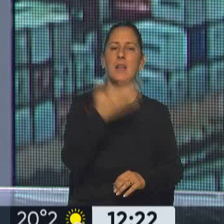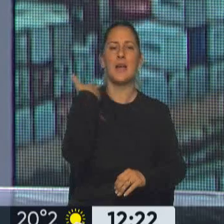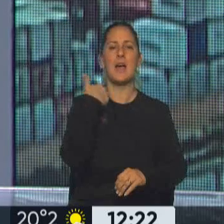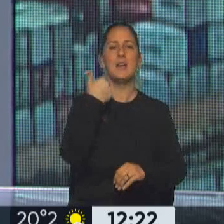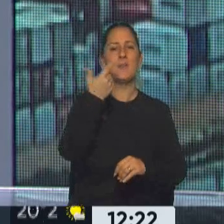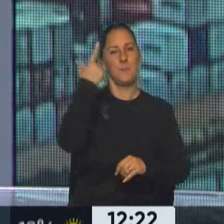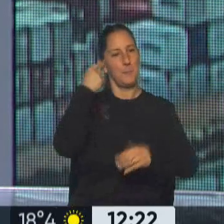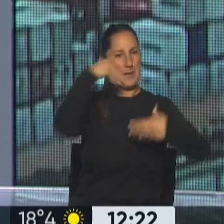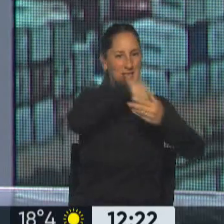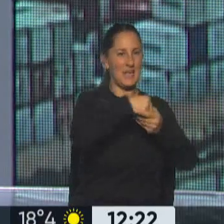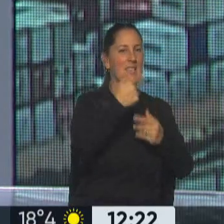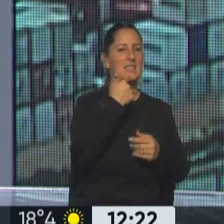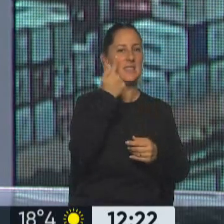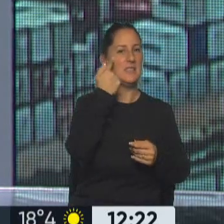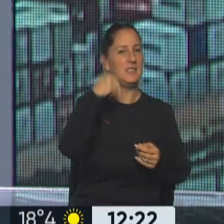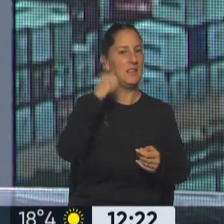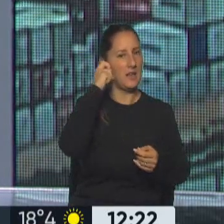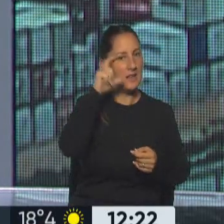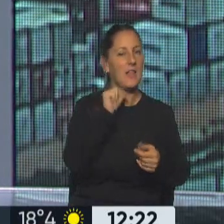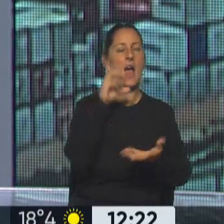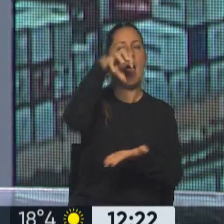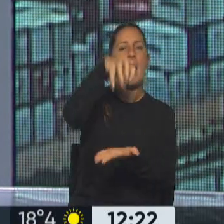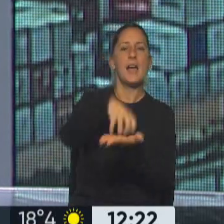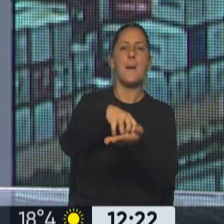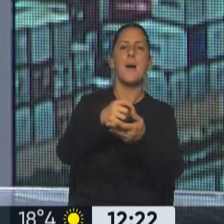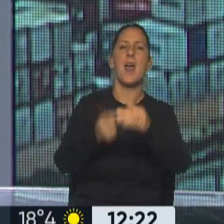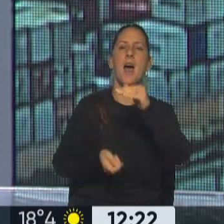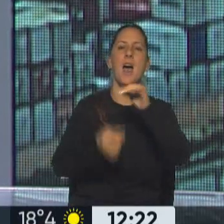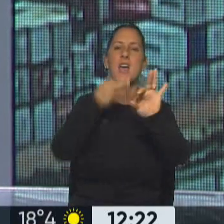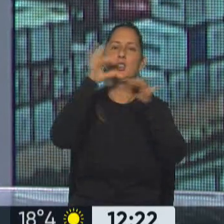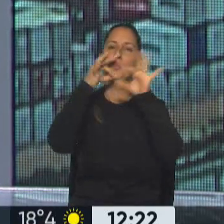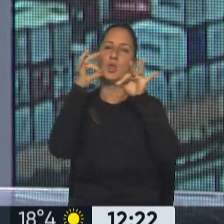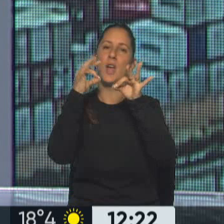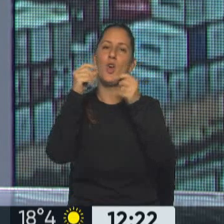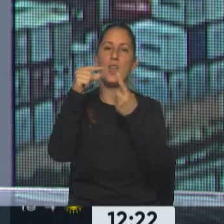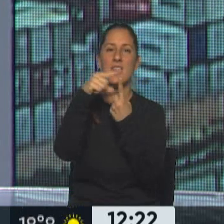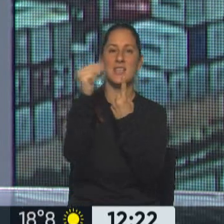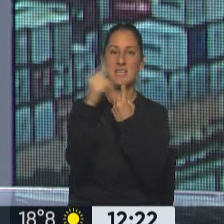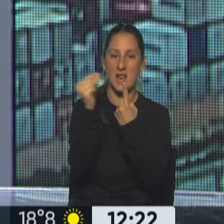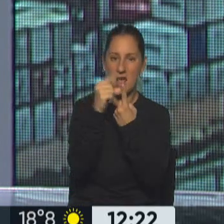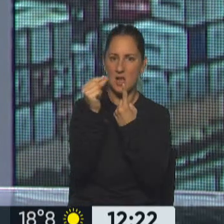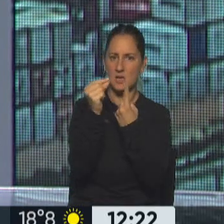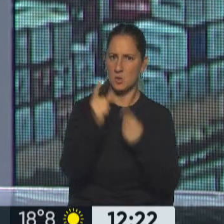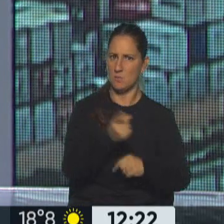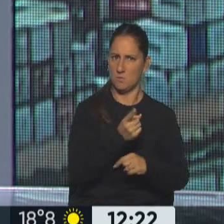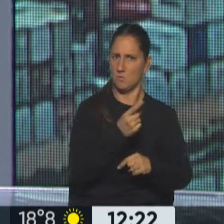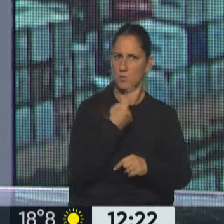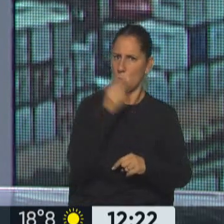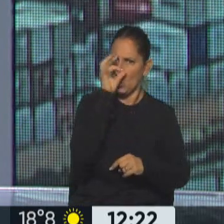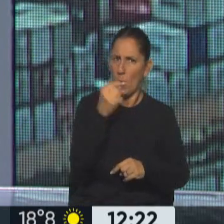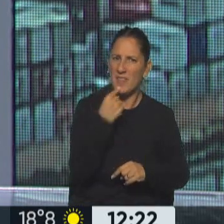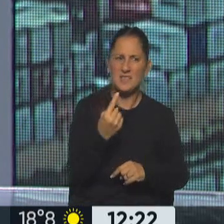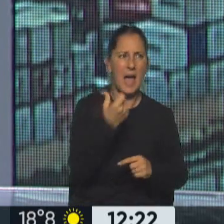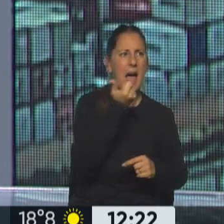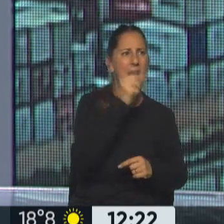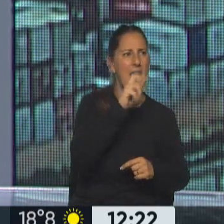sin genta ni de la cámara de portadores de cereales se hacen demasiado cargo decir nosotros no estamos respaldando que